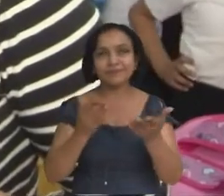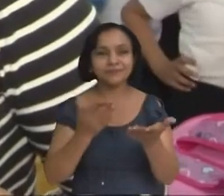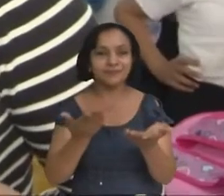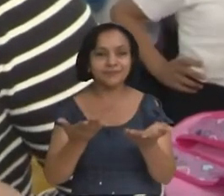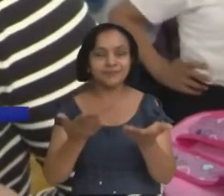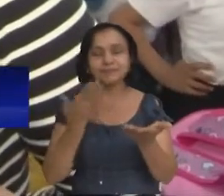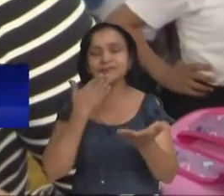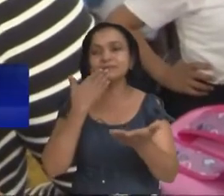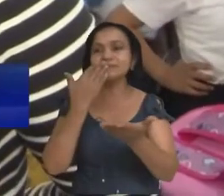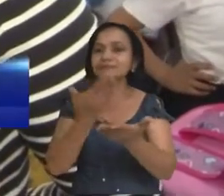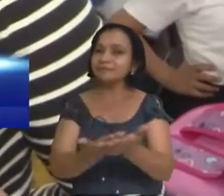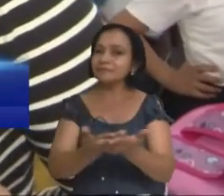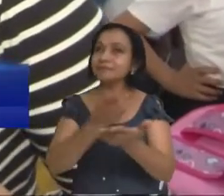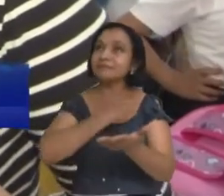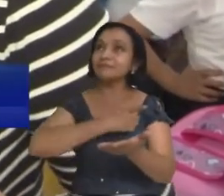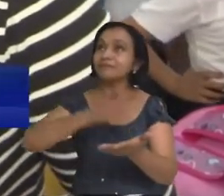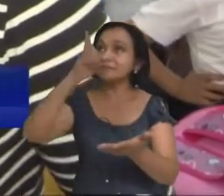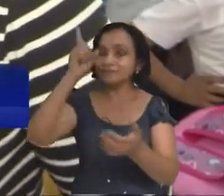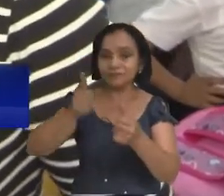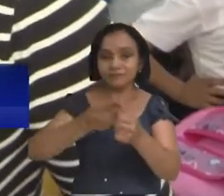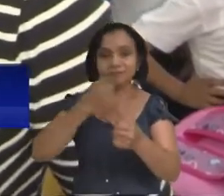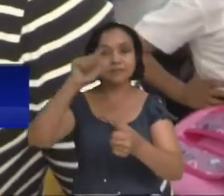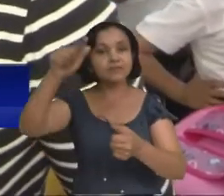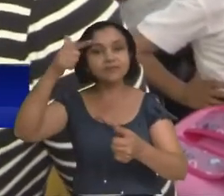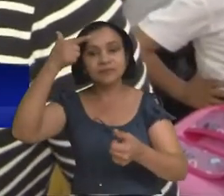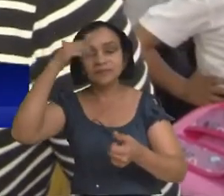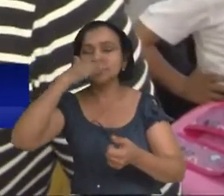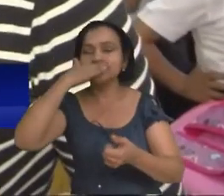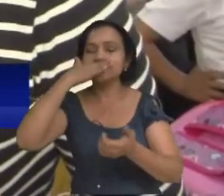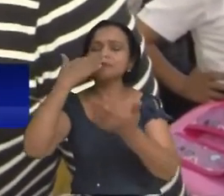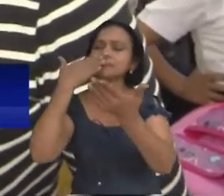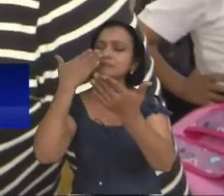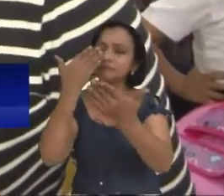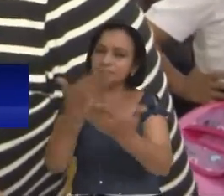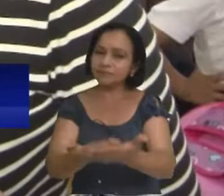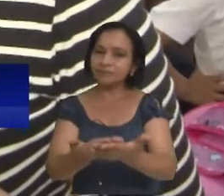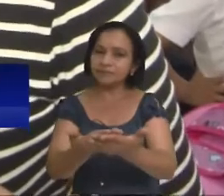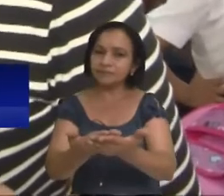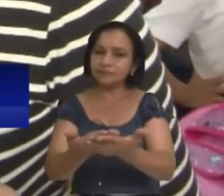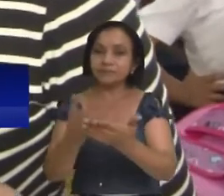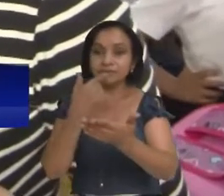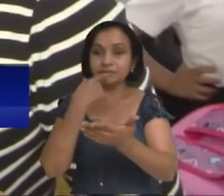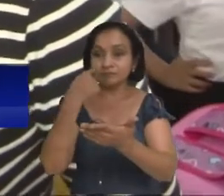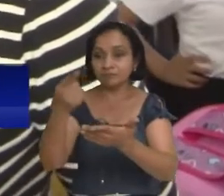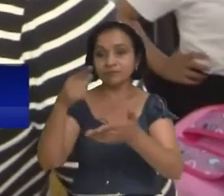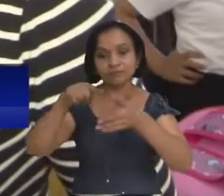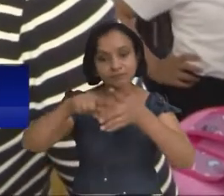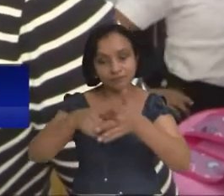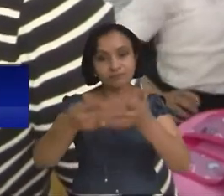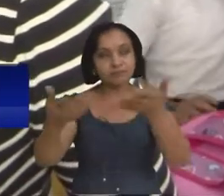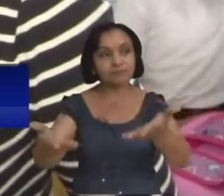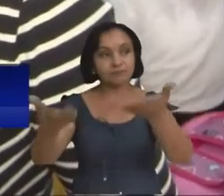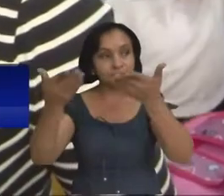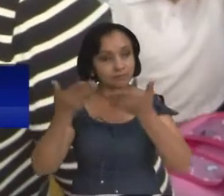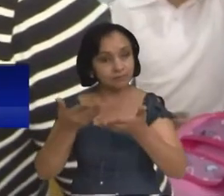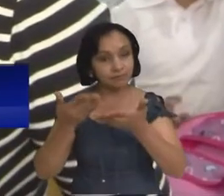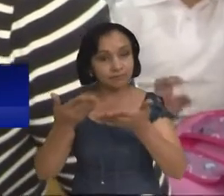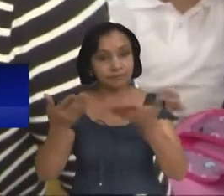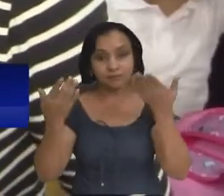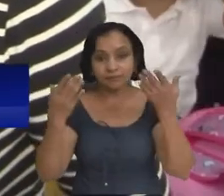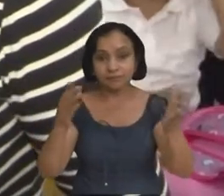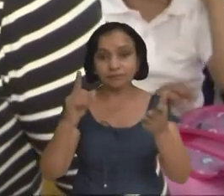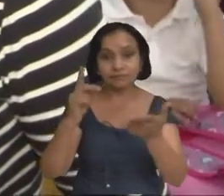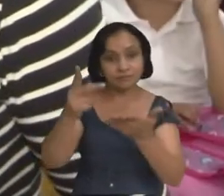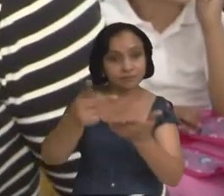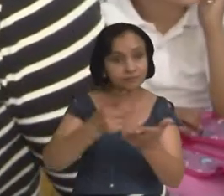Agradecido con, primeramente con Dios y con el gobierno porque ha tomado la iniciativa pues de representar este proyecto para